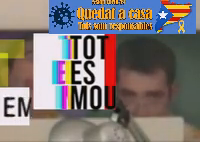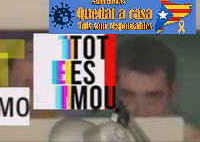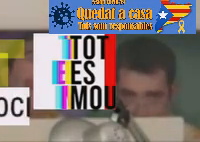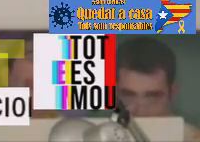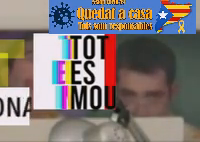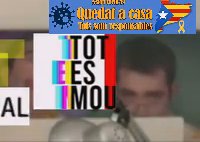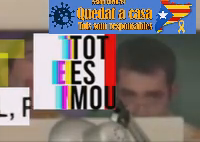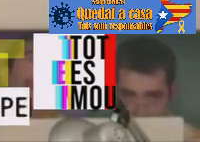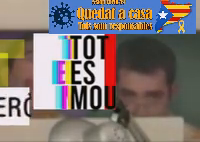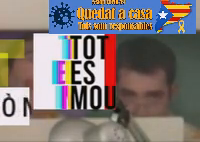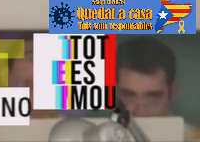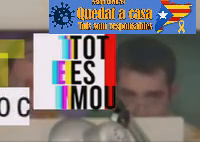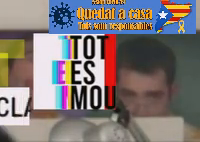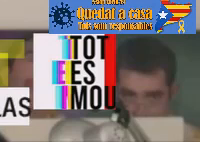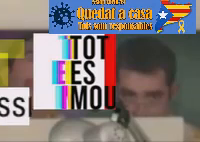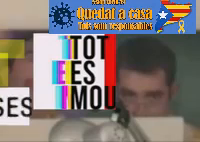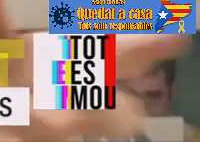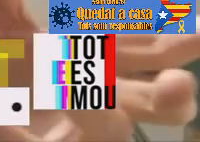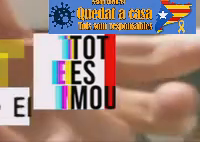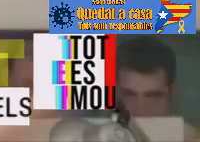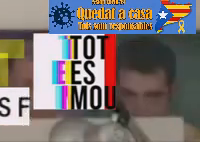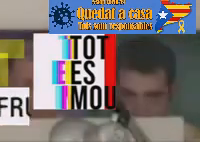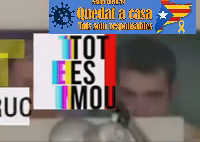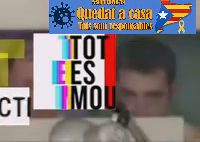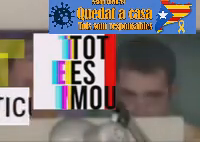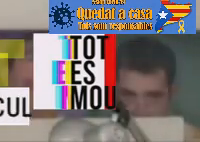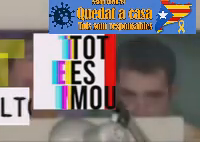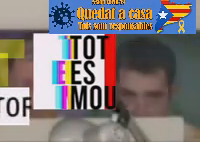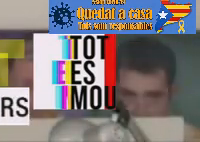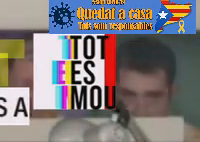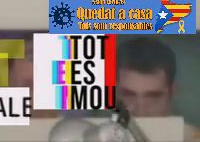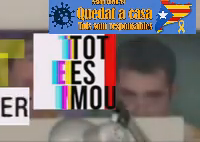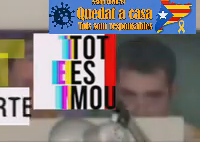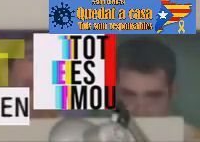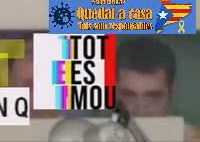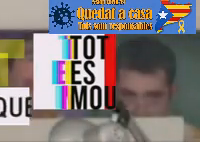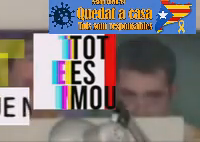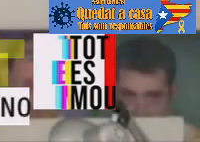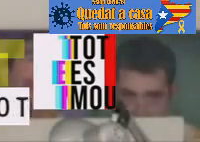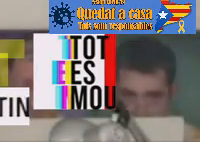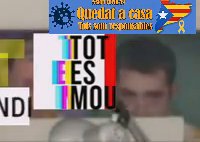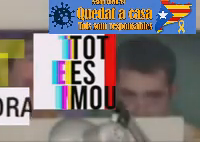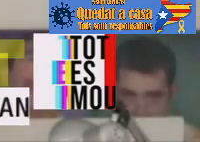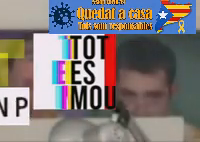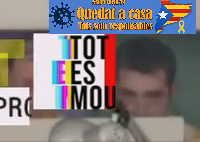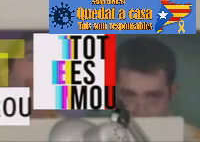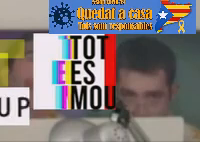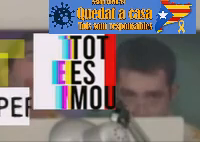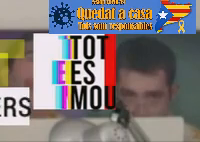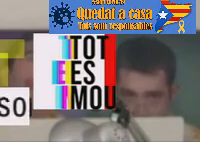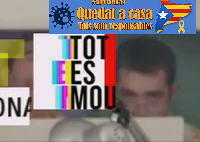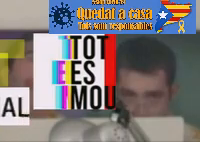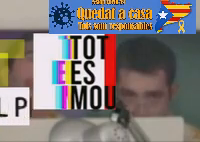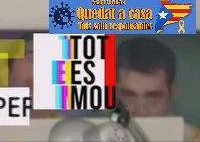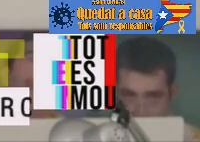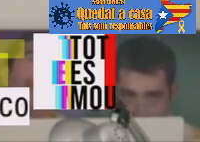porque no ha pasado mucho tiempo, pero, en fin, será... Cuando lo han lanzado Oxford, cuando el río suena, agua lleva, ¿no? Y luego también estoy ilusionado por unas palabras